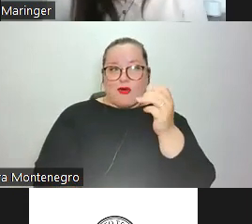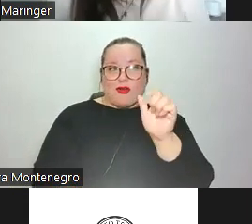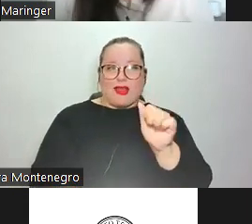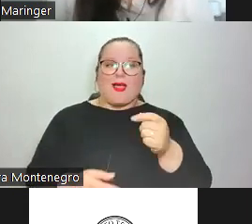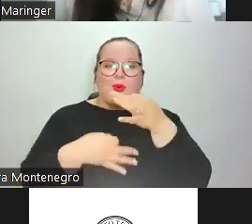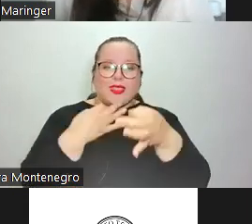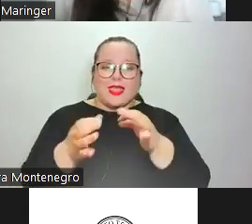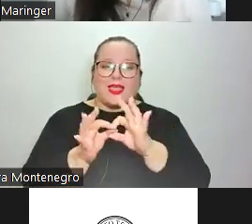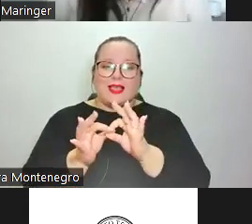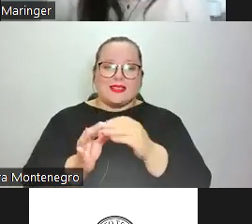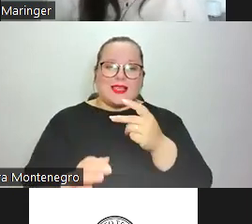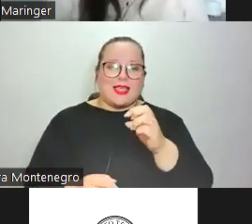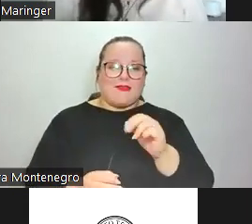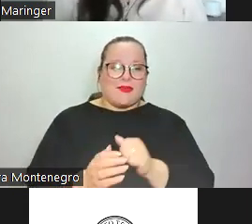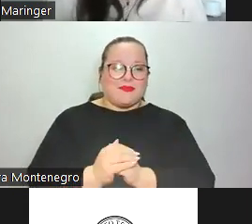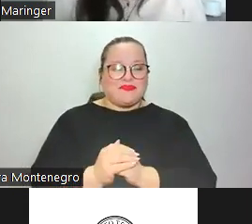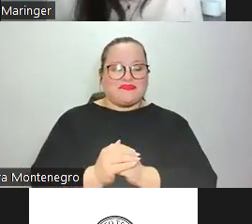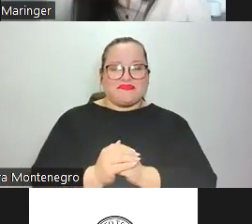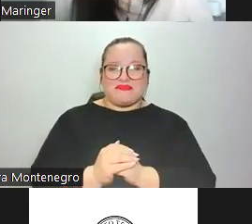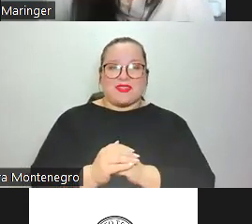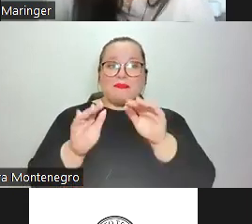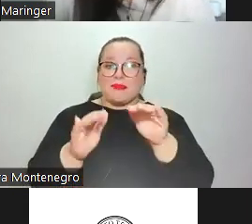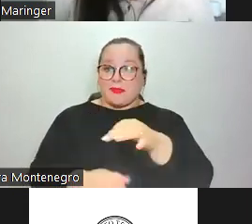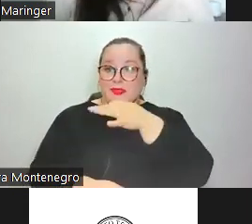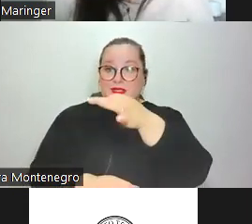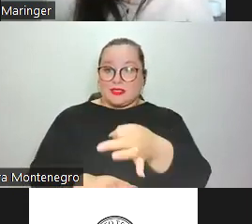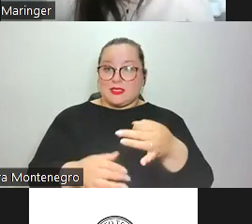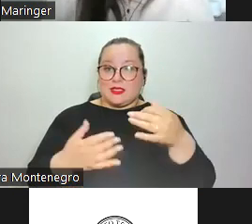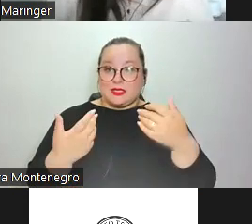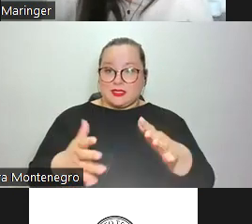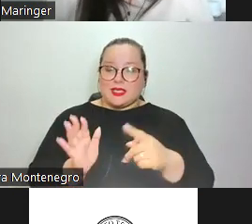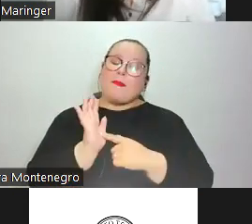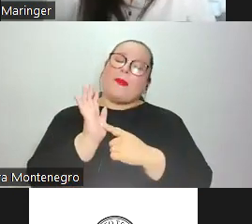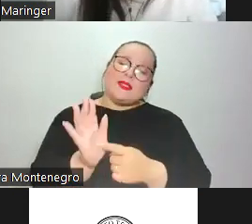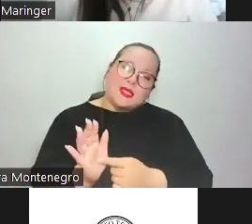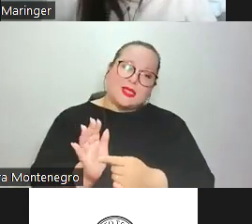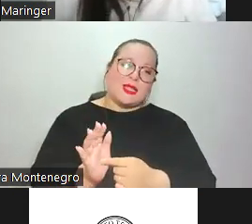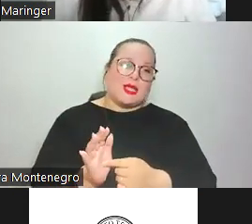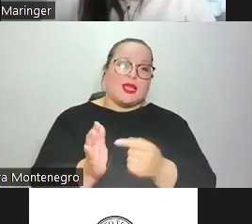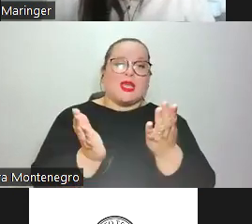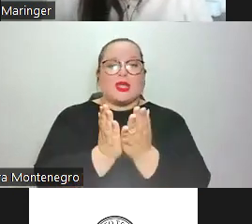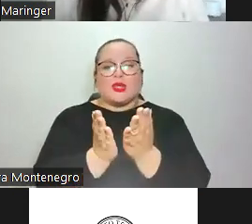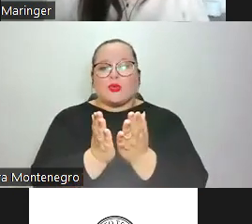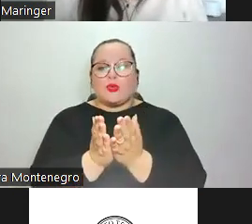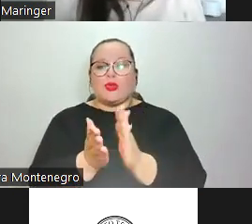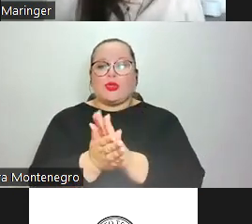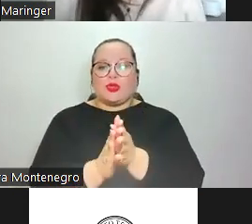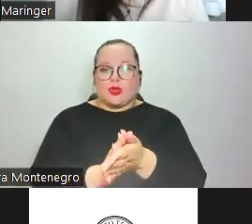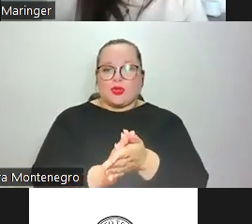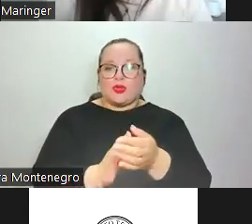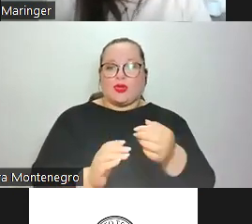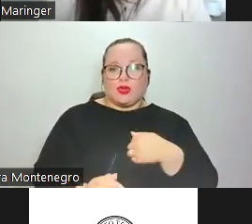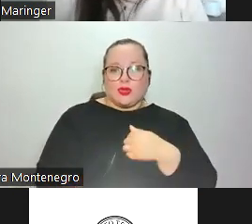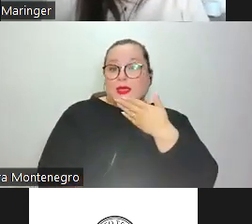gracias Eva. Bueno, como bien decías tú, ya nos presentaron los estudios, pero bueno, yo también